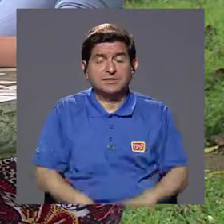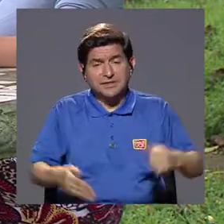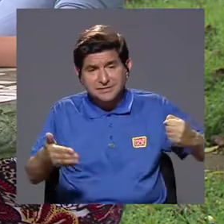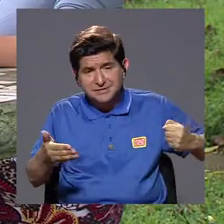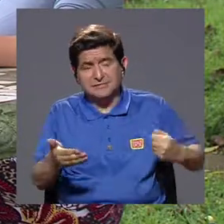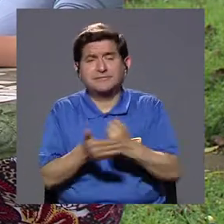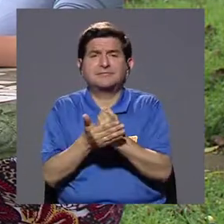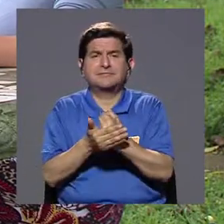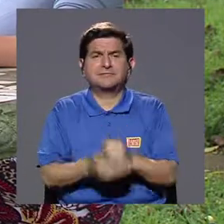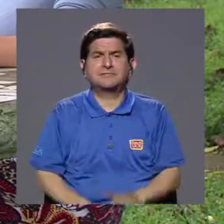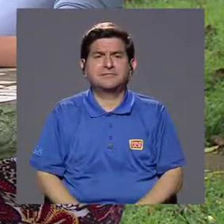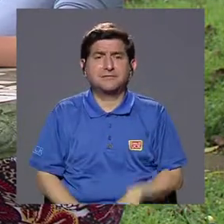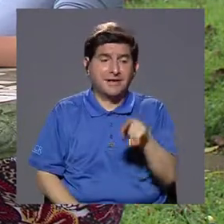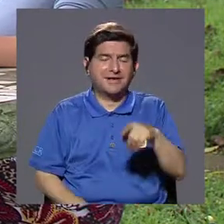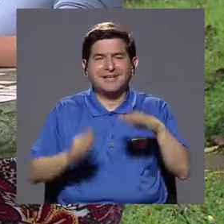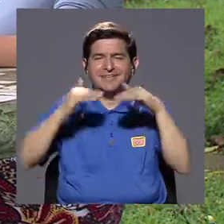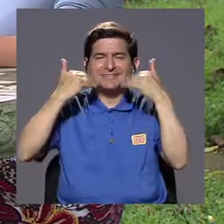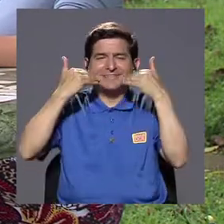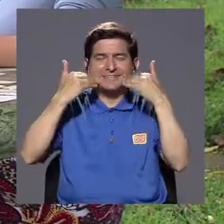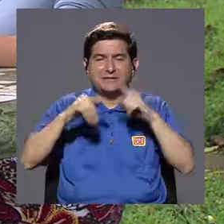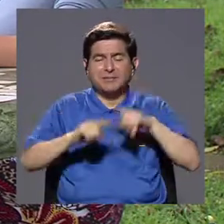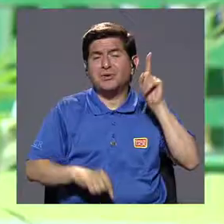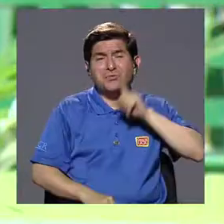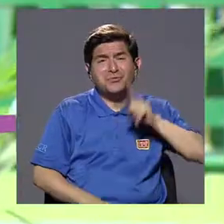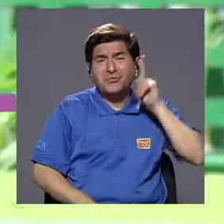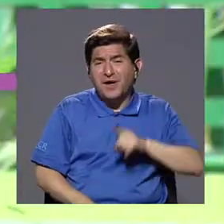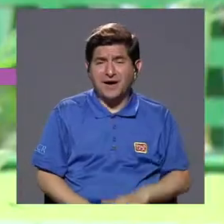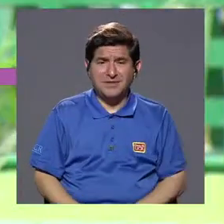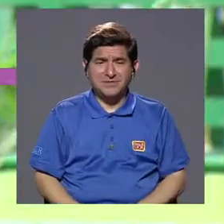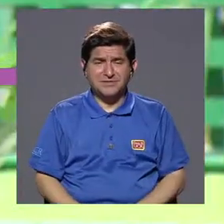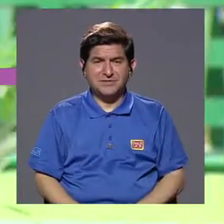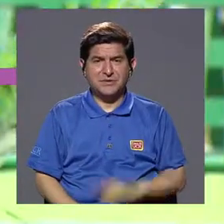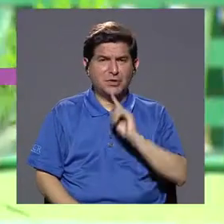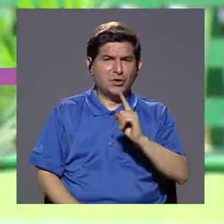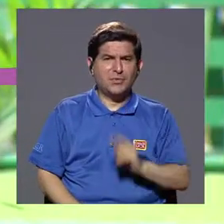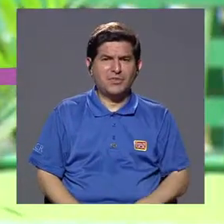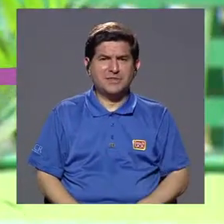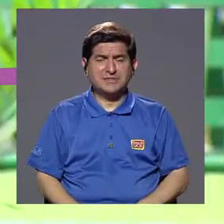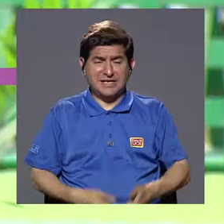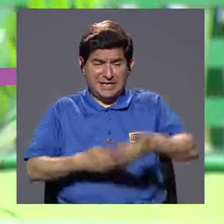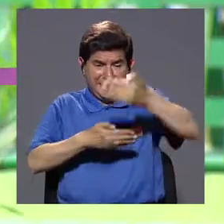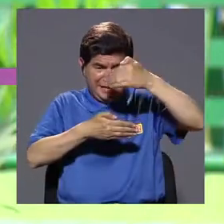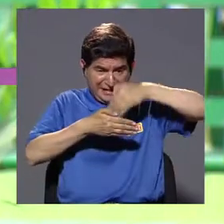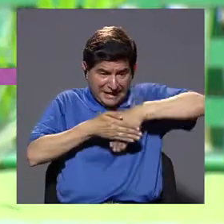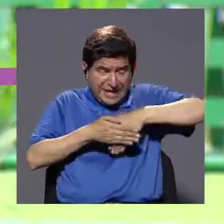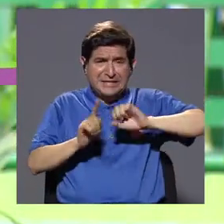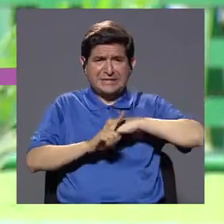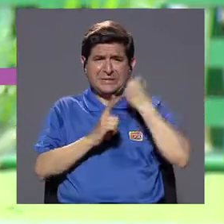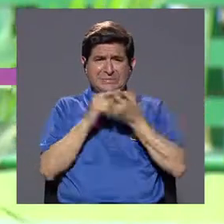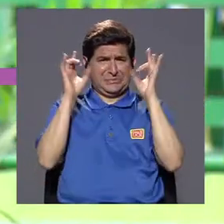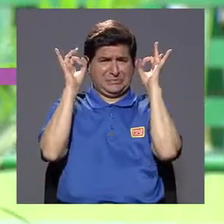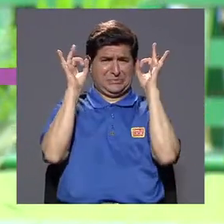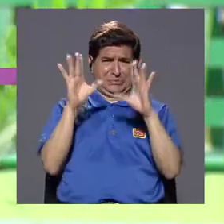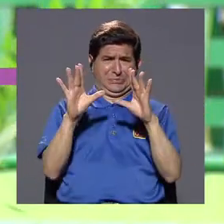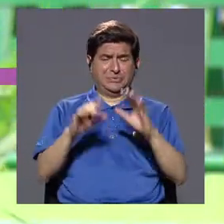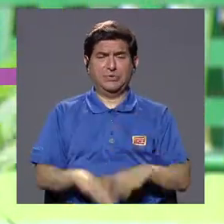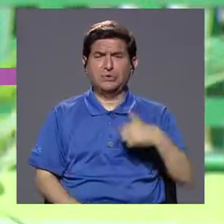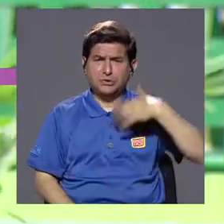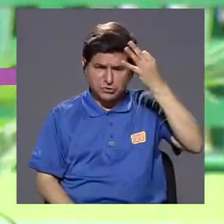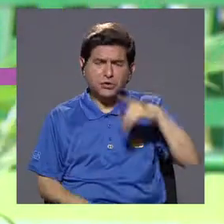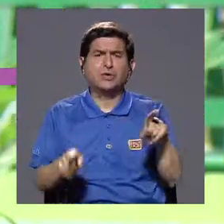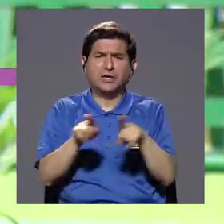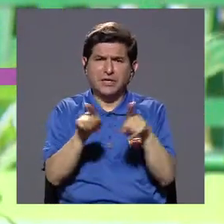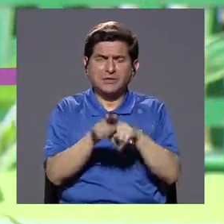sonriendo falsamente y lleva como dicen una procesión por dentro entonces creo que también tenemos que aperturar